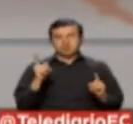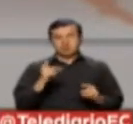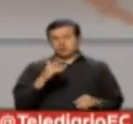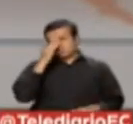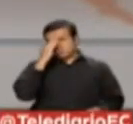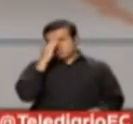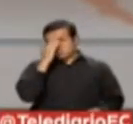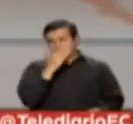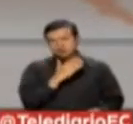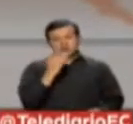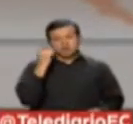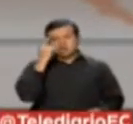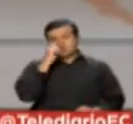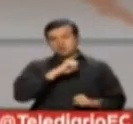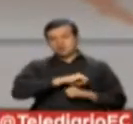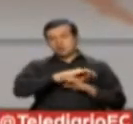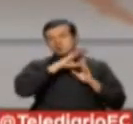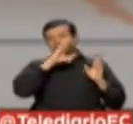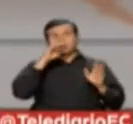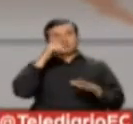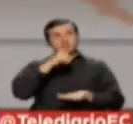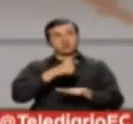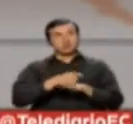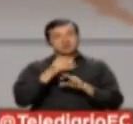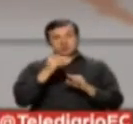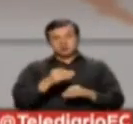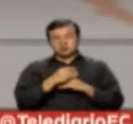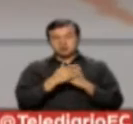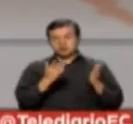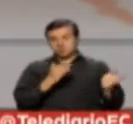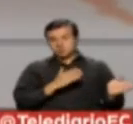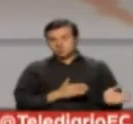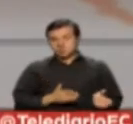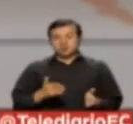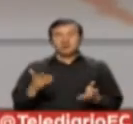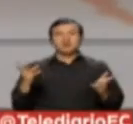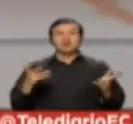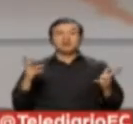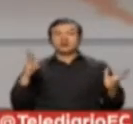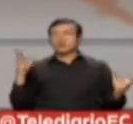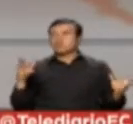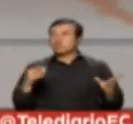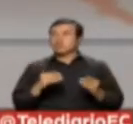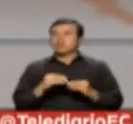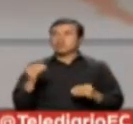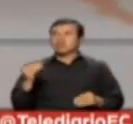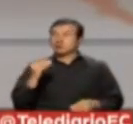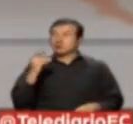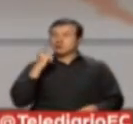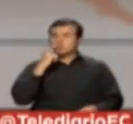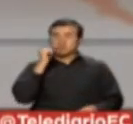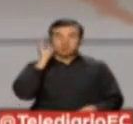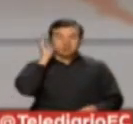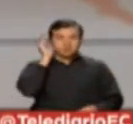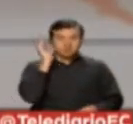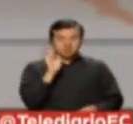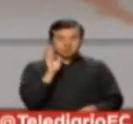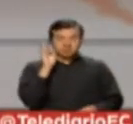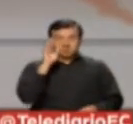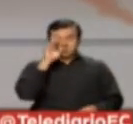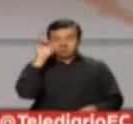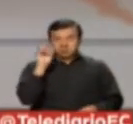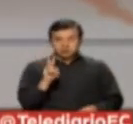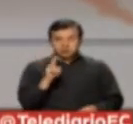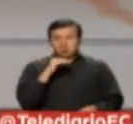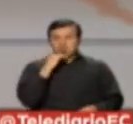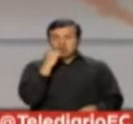absolutamente claros y hemos dado las disposiciones y se han cumplido de recibir a todo chico chica venezolana incluso cuando